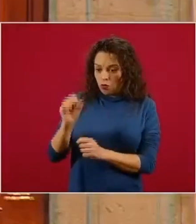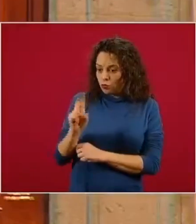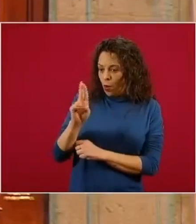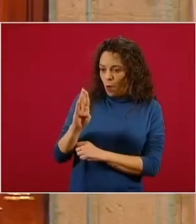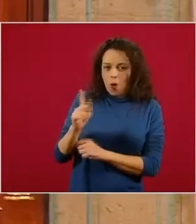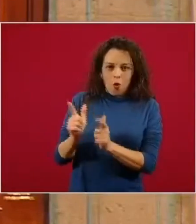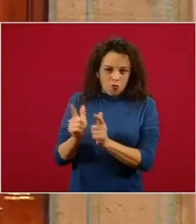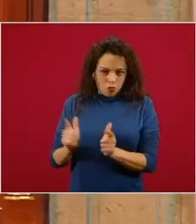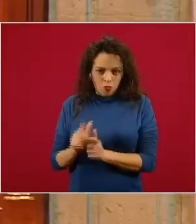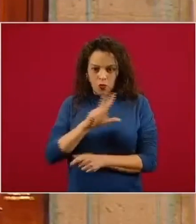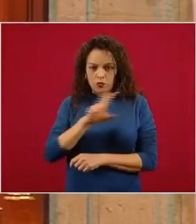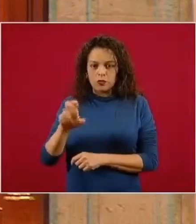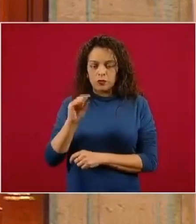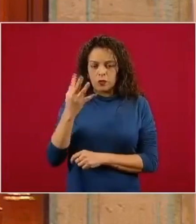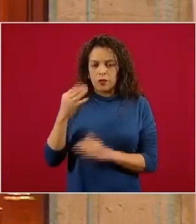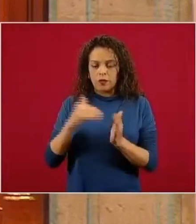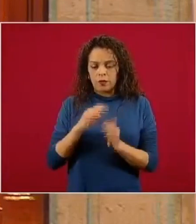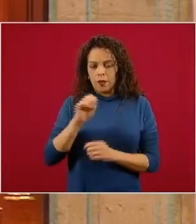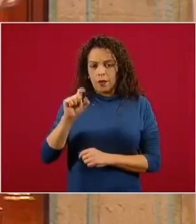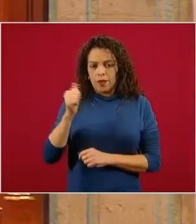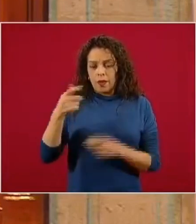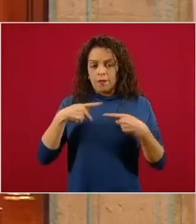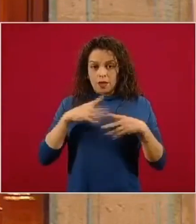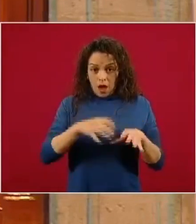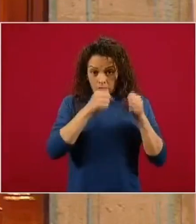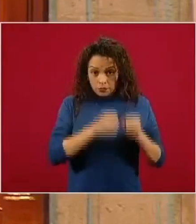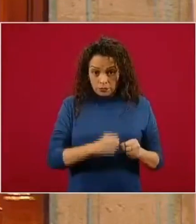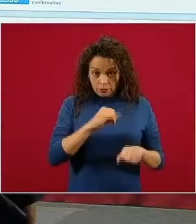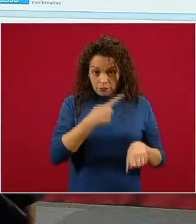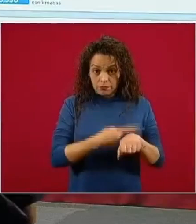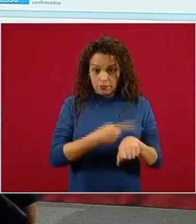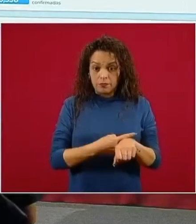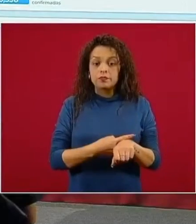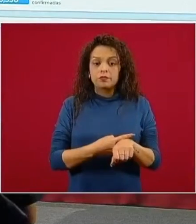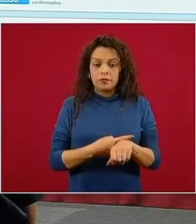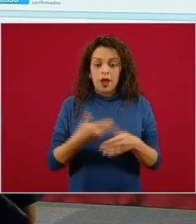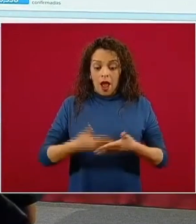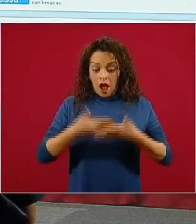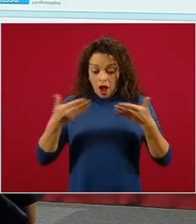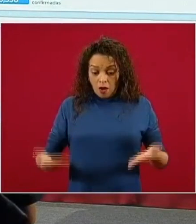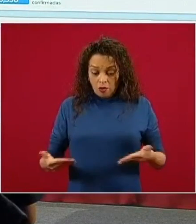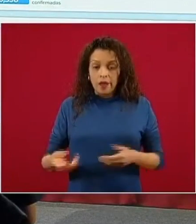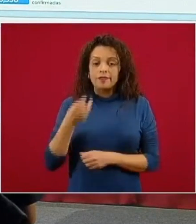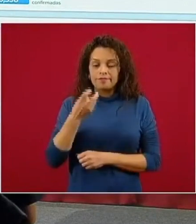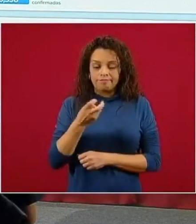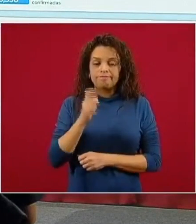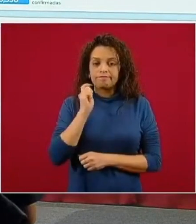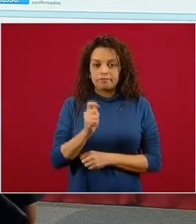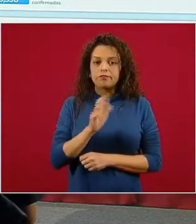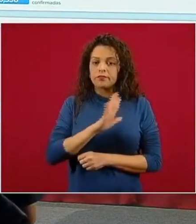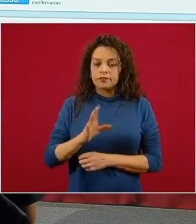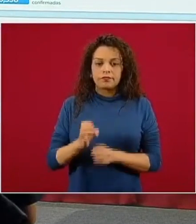Chihuahua, Coahuila, Nuevo León, Querétaro, Zacatecas, San Luis Potosí y Durango. Voy a repetir los estados